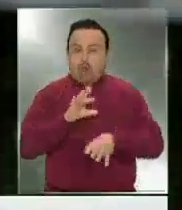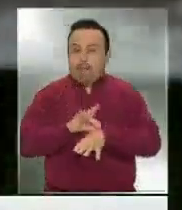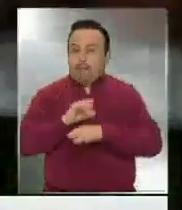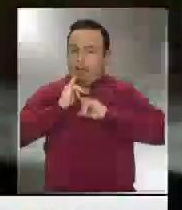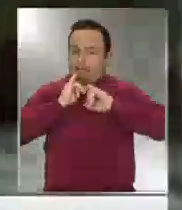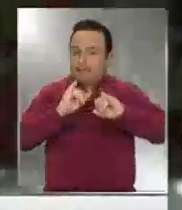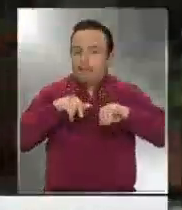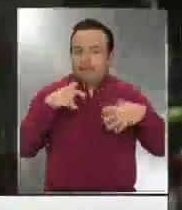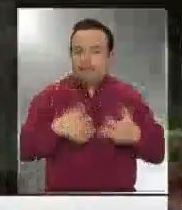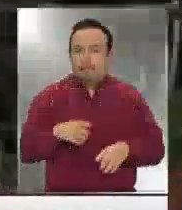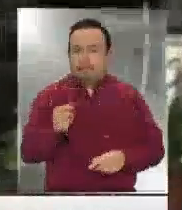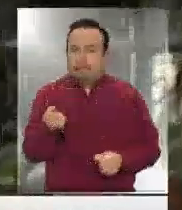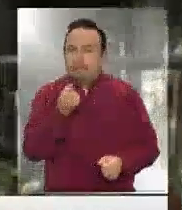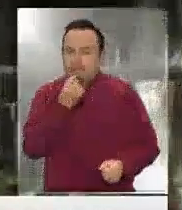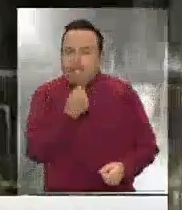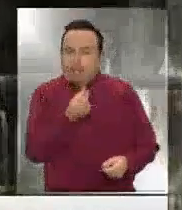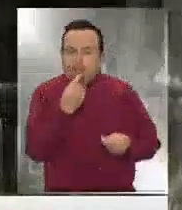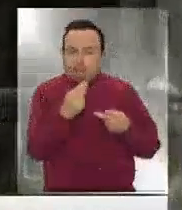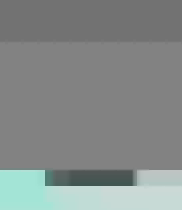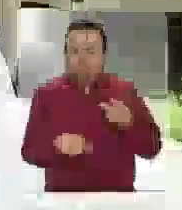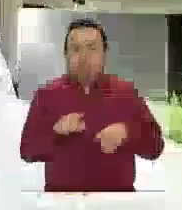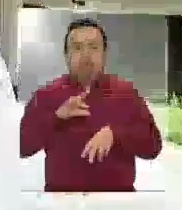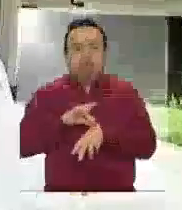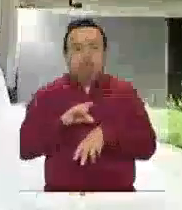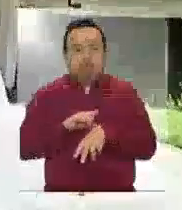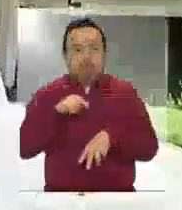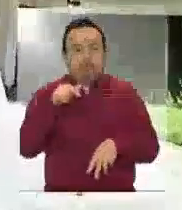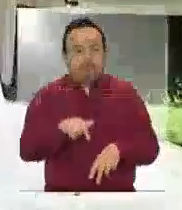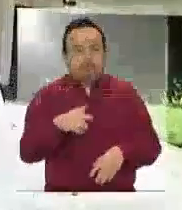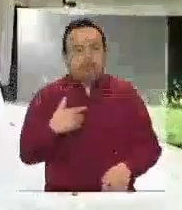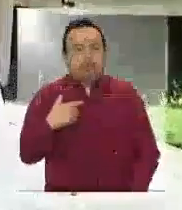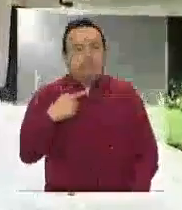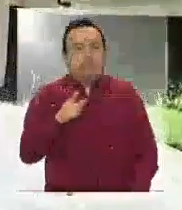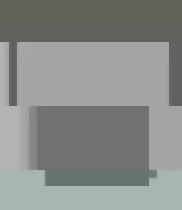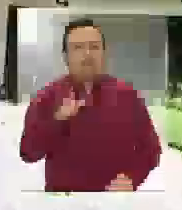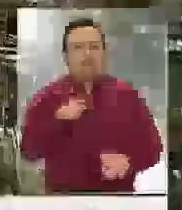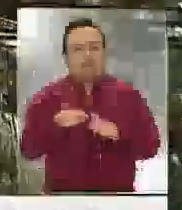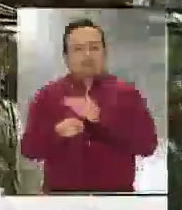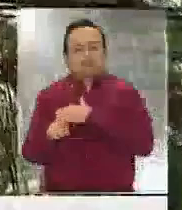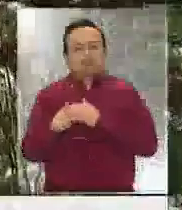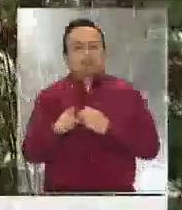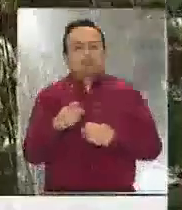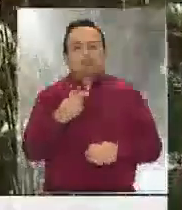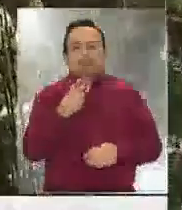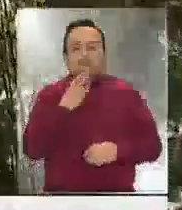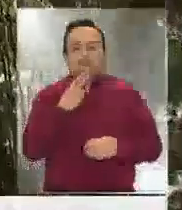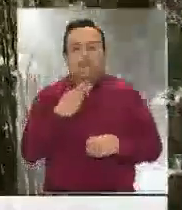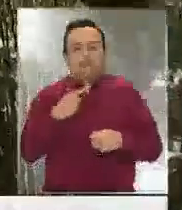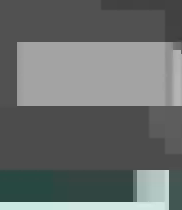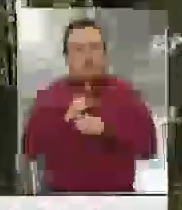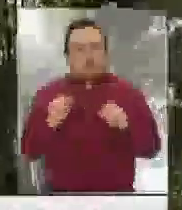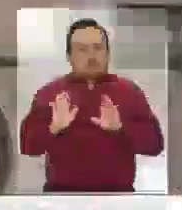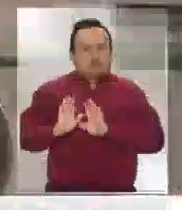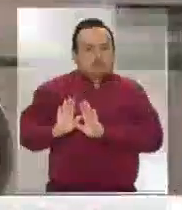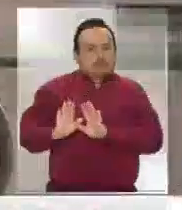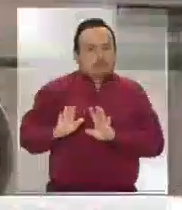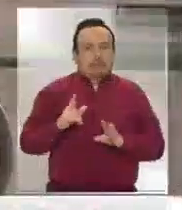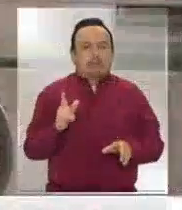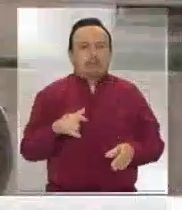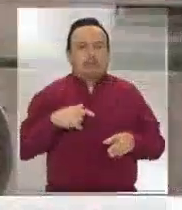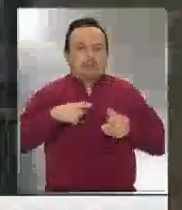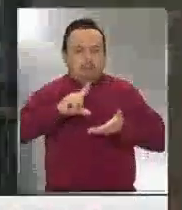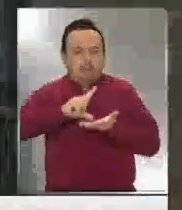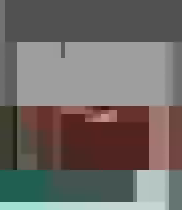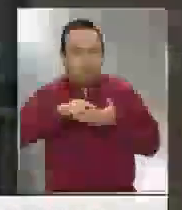informó que ha recibido varias denuncias de doctores a quienes les han restringido el libre tránsito por los espacios comunes